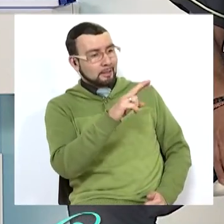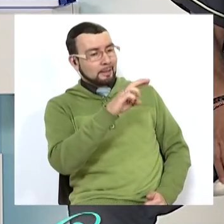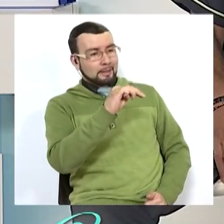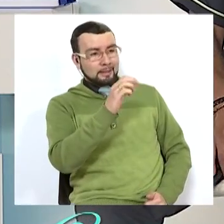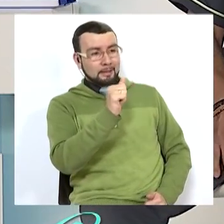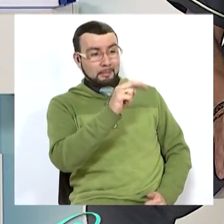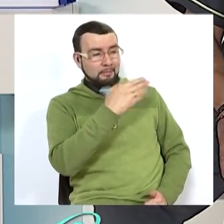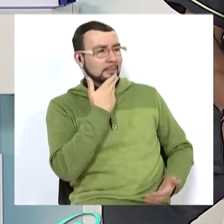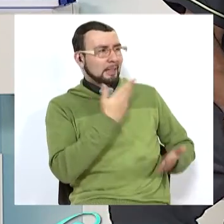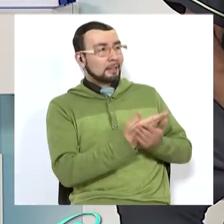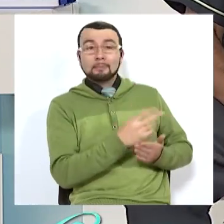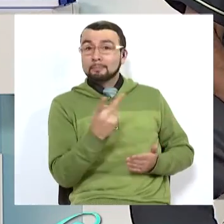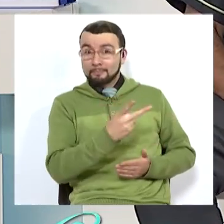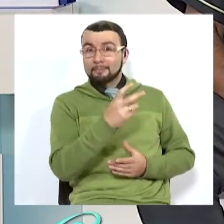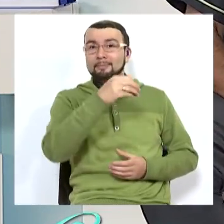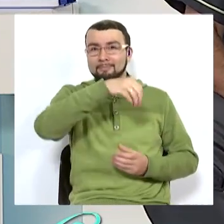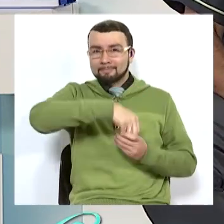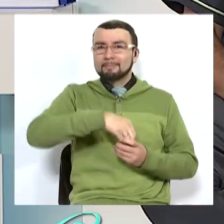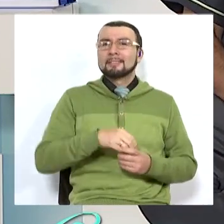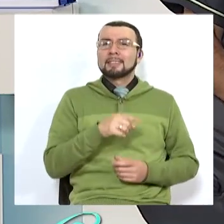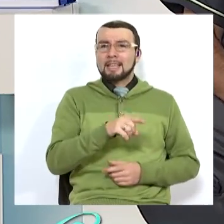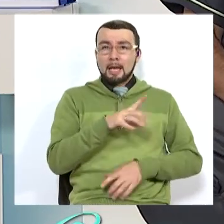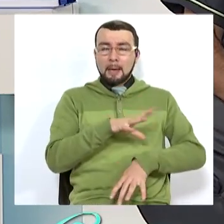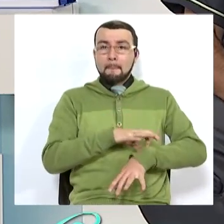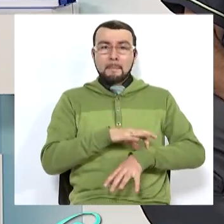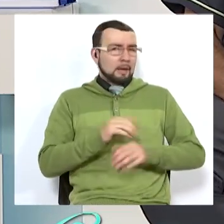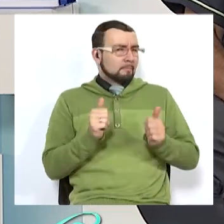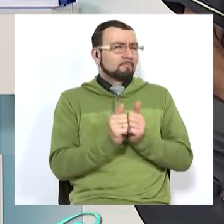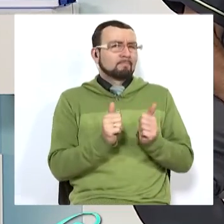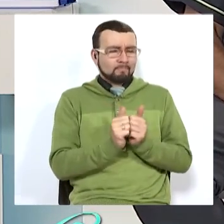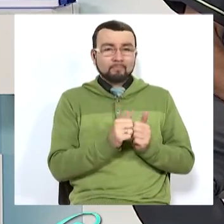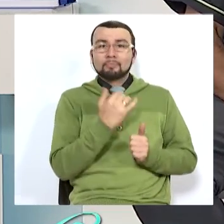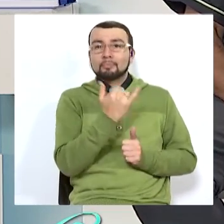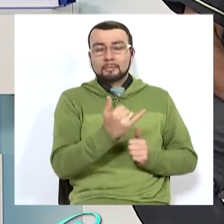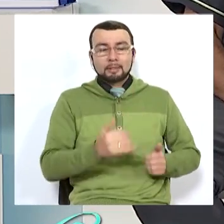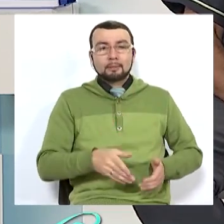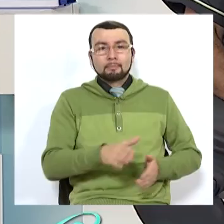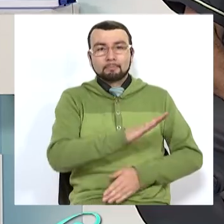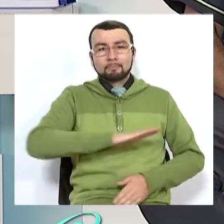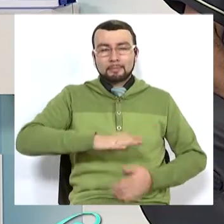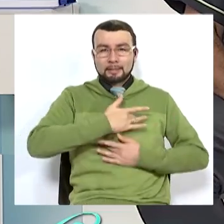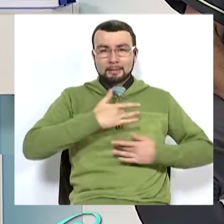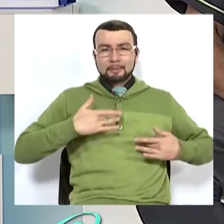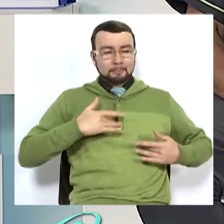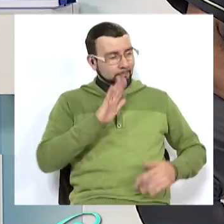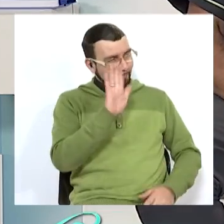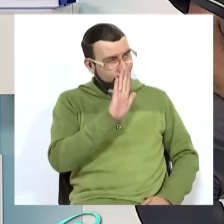hacen parte también del equipo de médicos que nos apoyan en nuestro Parque de la Salud. Muchas gracias.